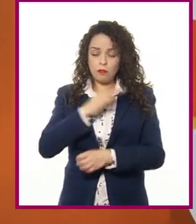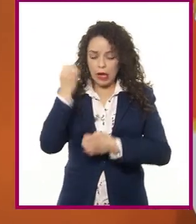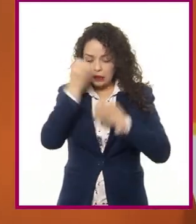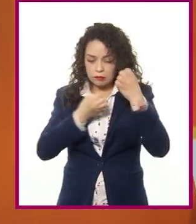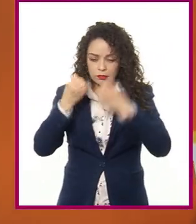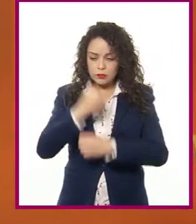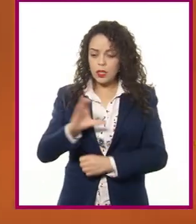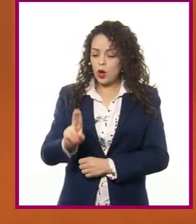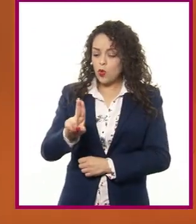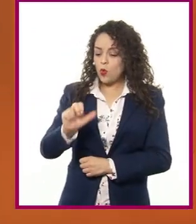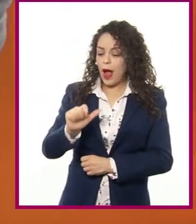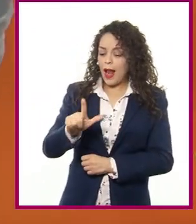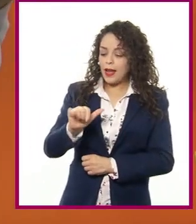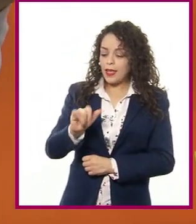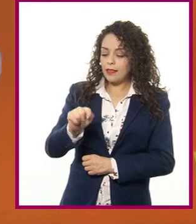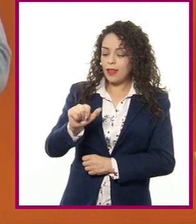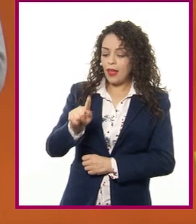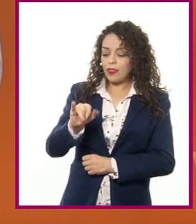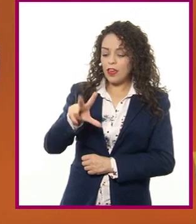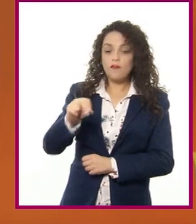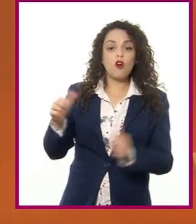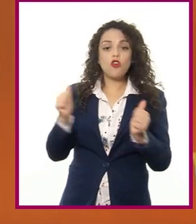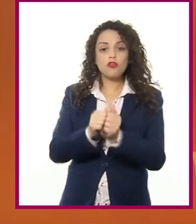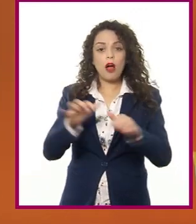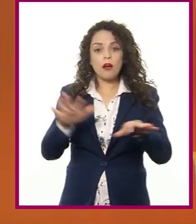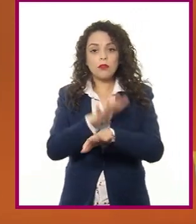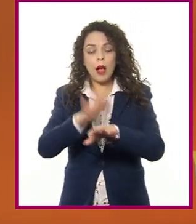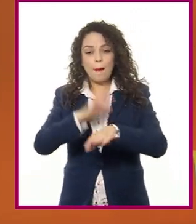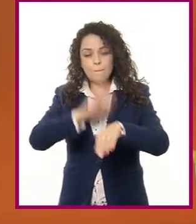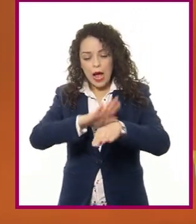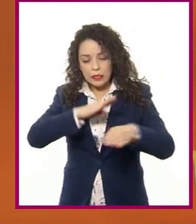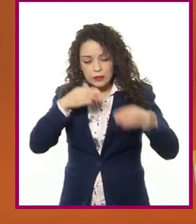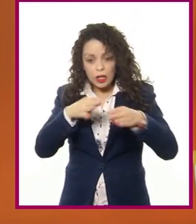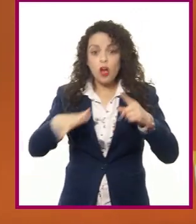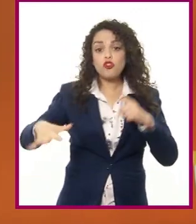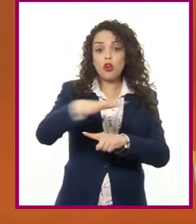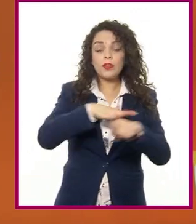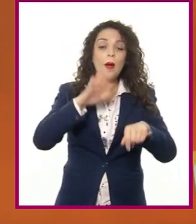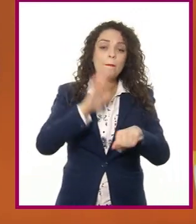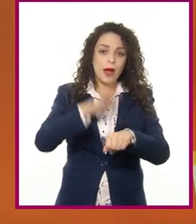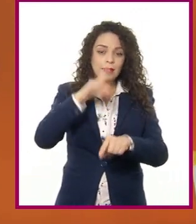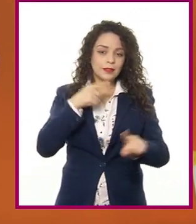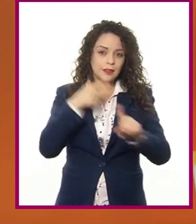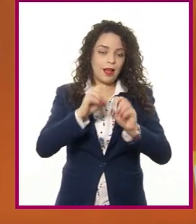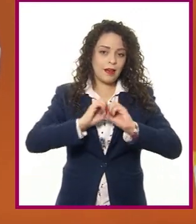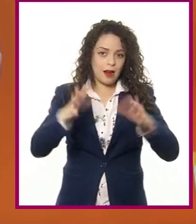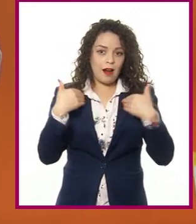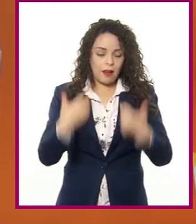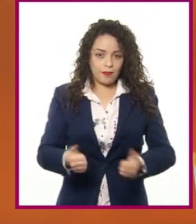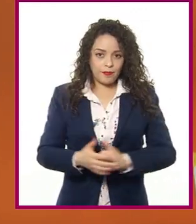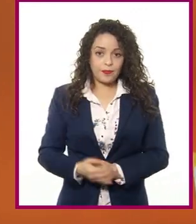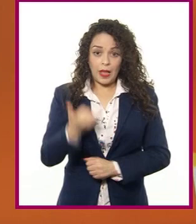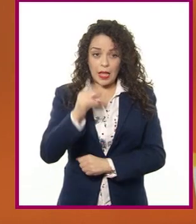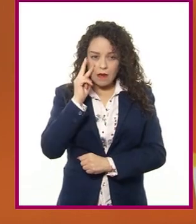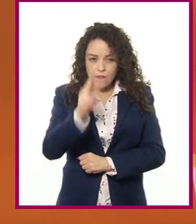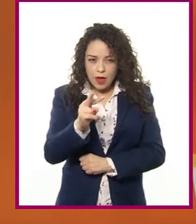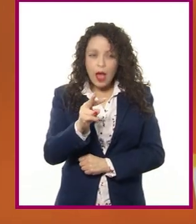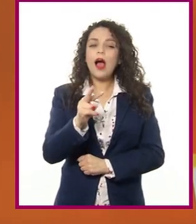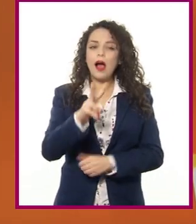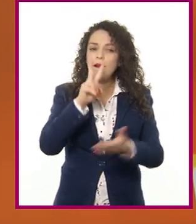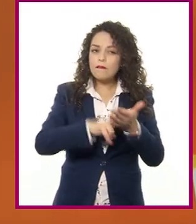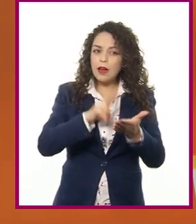de situaciones de variaciones concretas planteadas en contextos específicos y observando la dependencia del